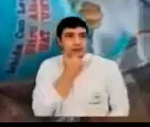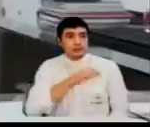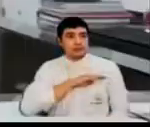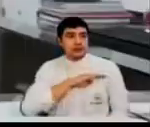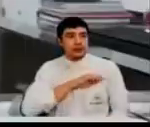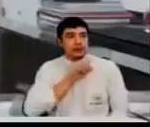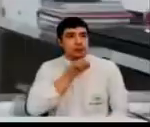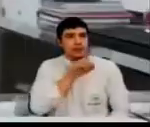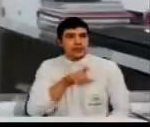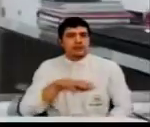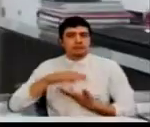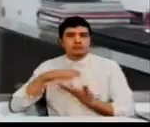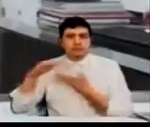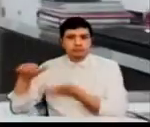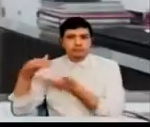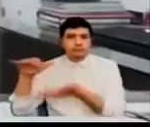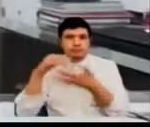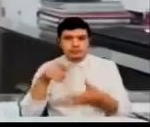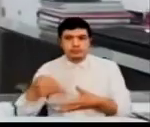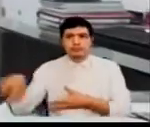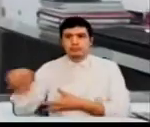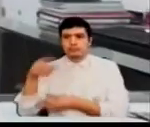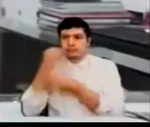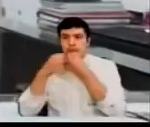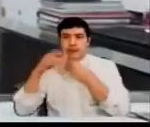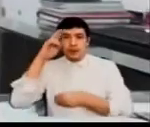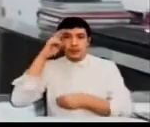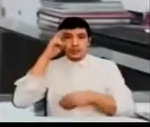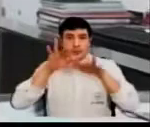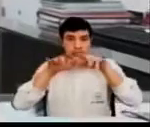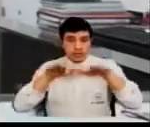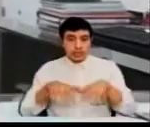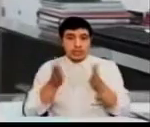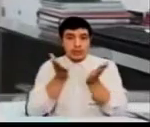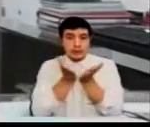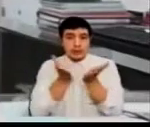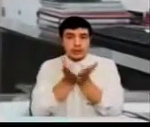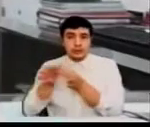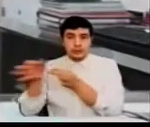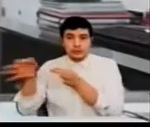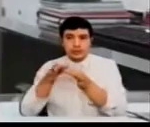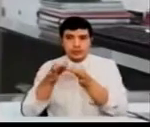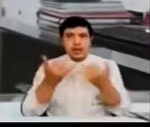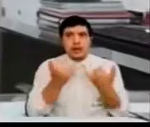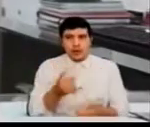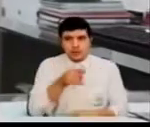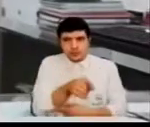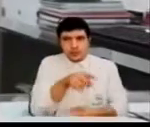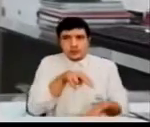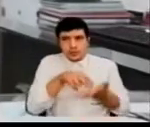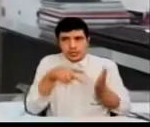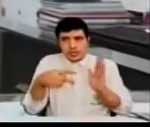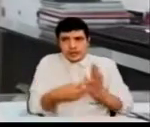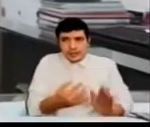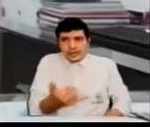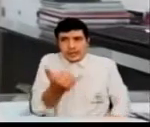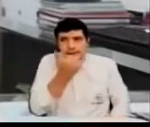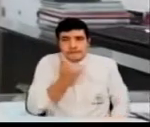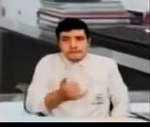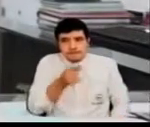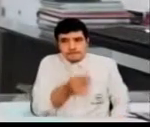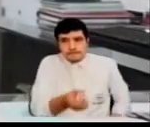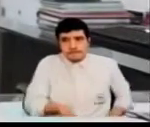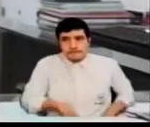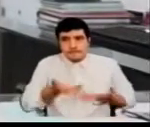entrega. Que atendimos de manera inmediata a esta denuncia y nos acercamos a la institución educativa para verificar los hechos con todos los